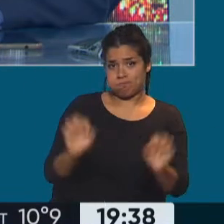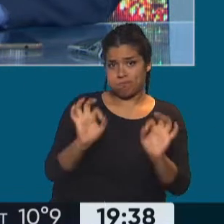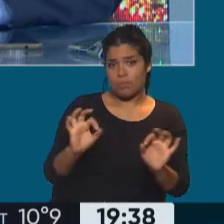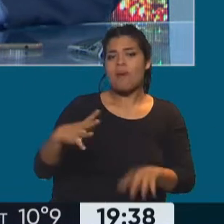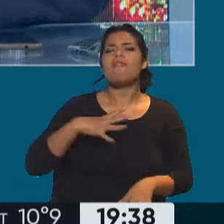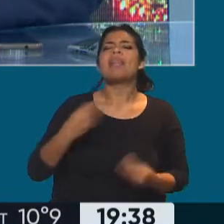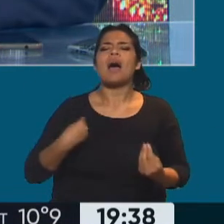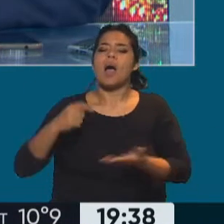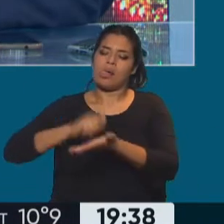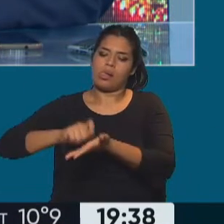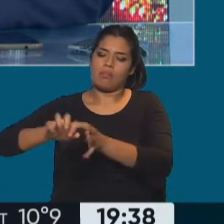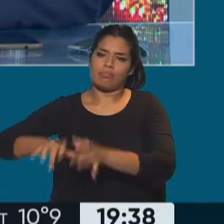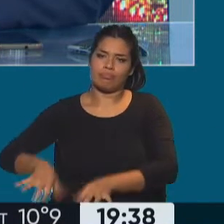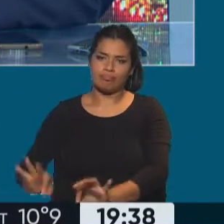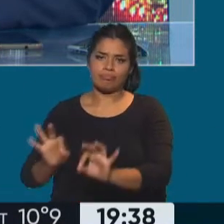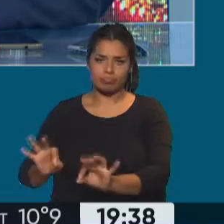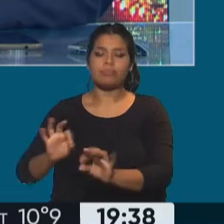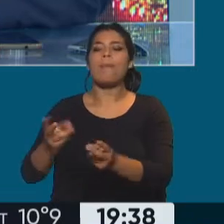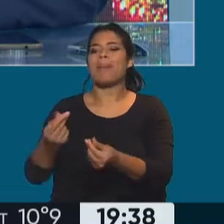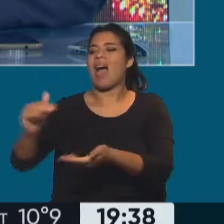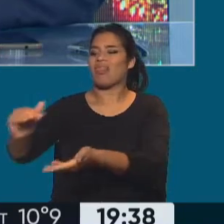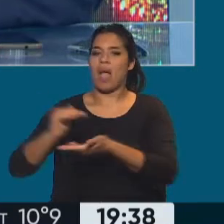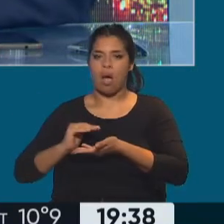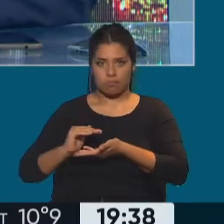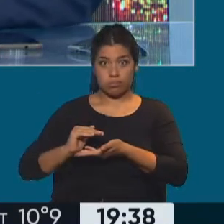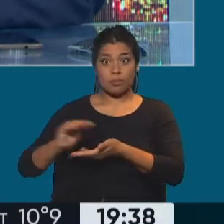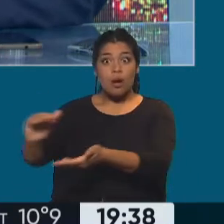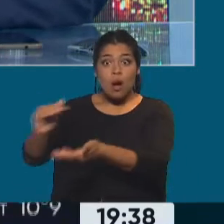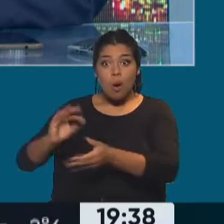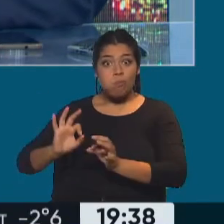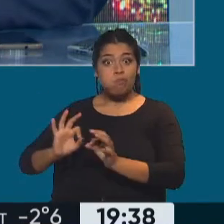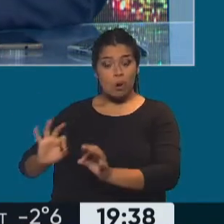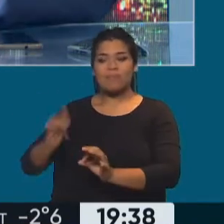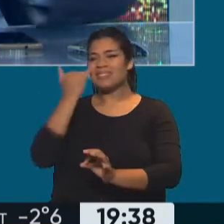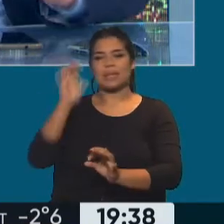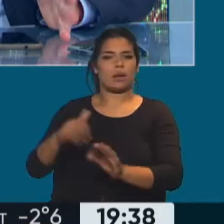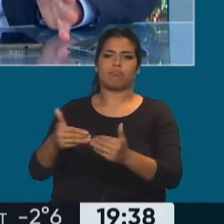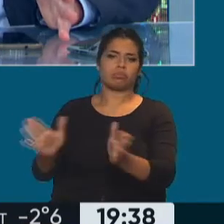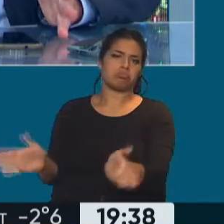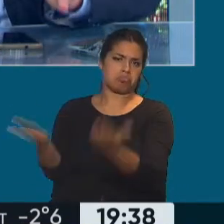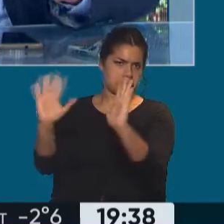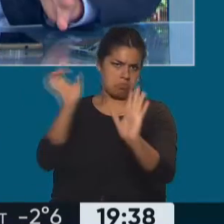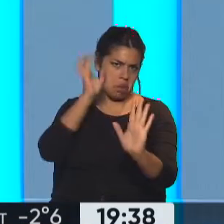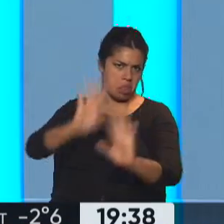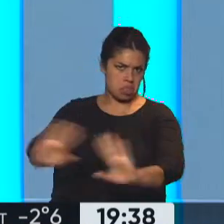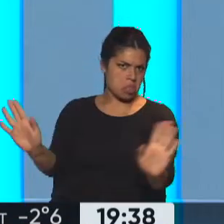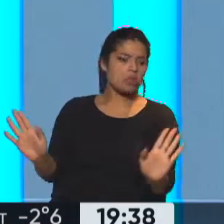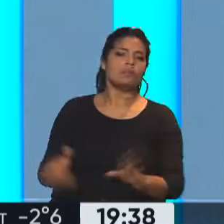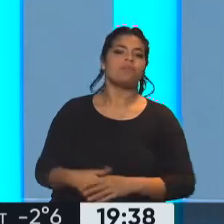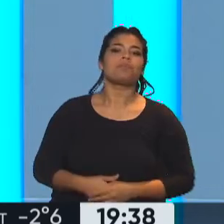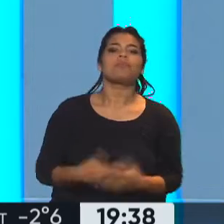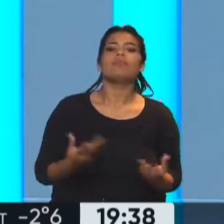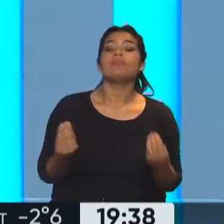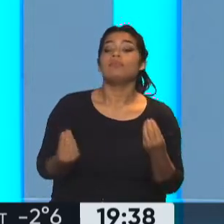Mirabelli, y una vez pagada esa suma quedarán sobreseídos en la causa. Insistimos, es la parte que tiene que